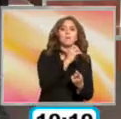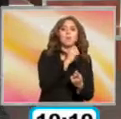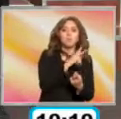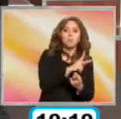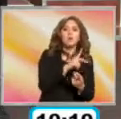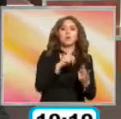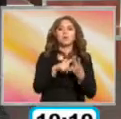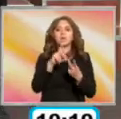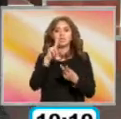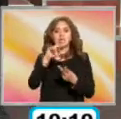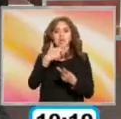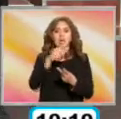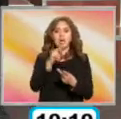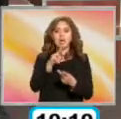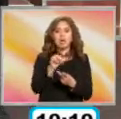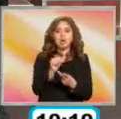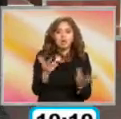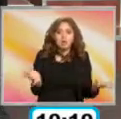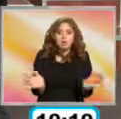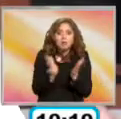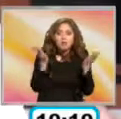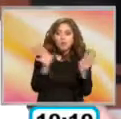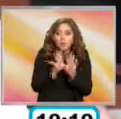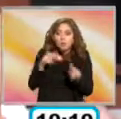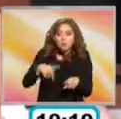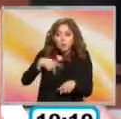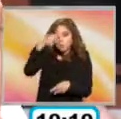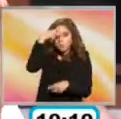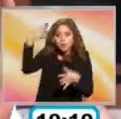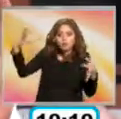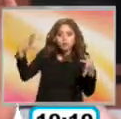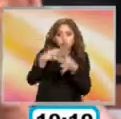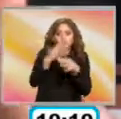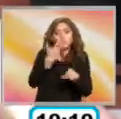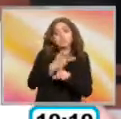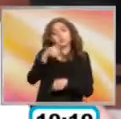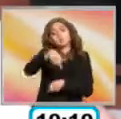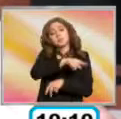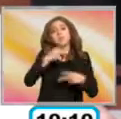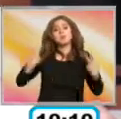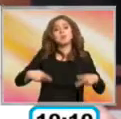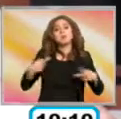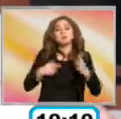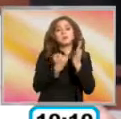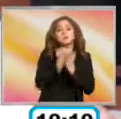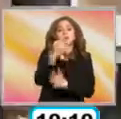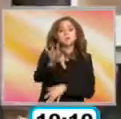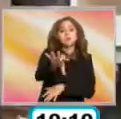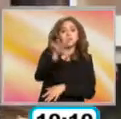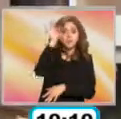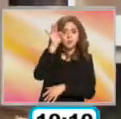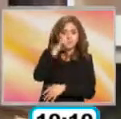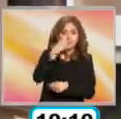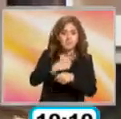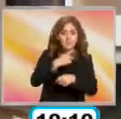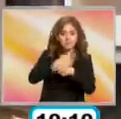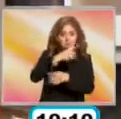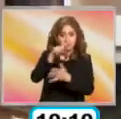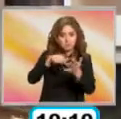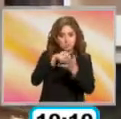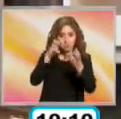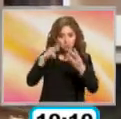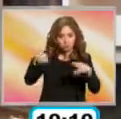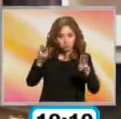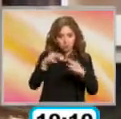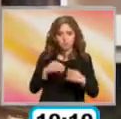nosotros somos regional mexicano, pero pues la gente es la que decide, ¿no? Y nos posicionaron en los primeros lugares. Fíjate, precisamente ahorita me preguntaban,